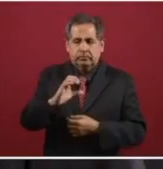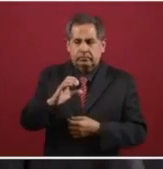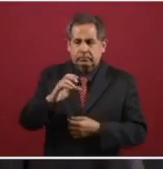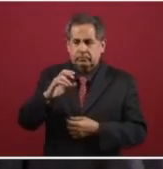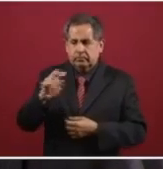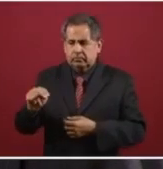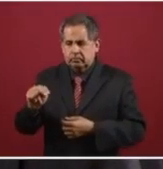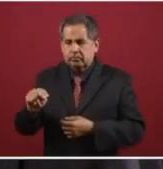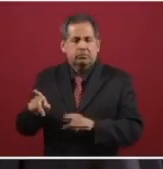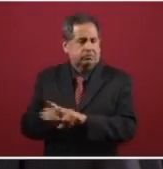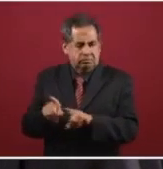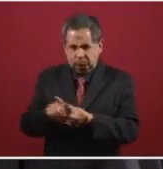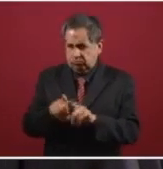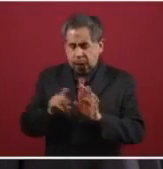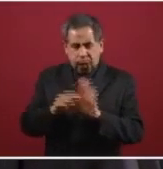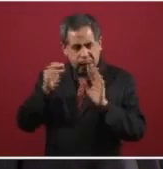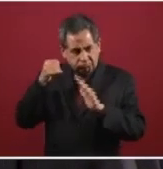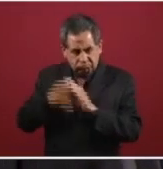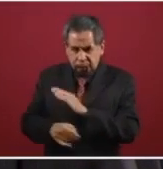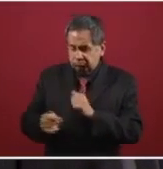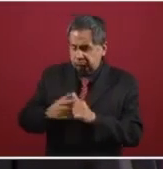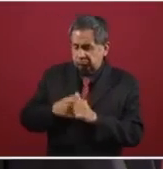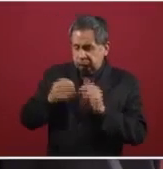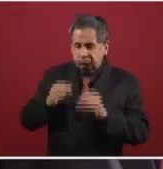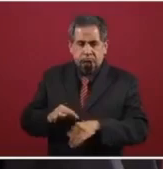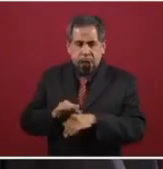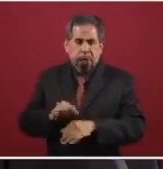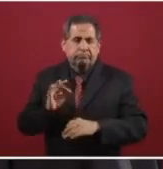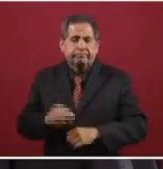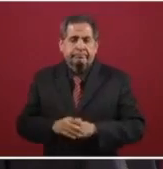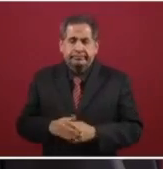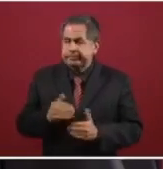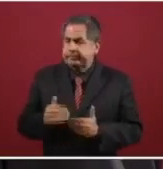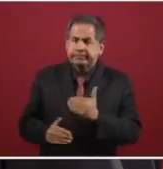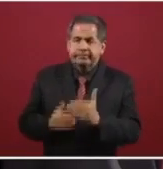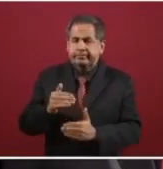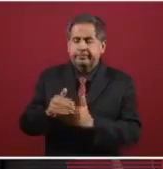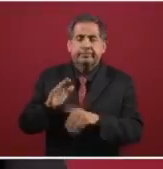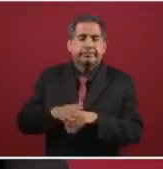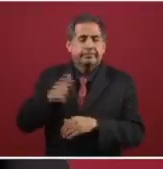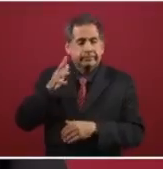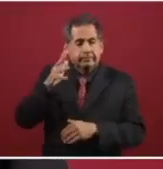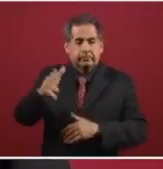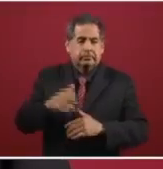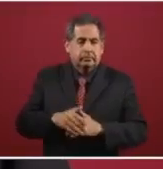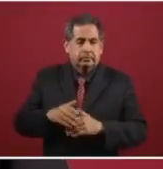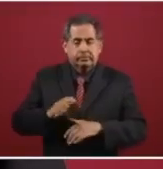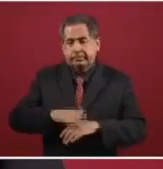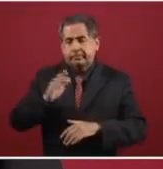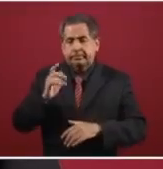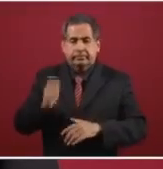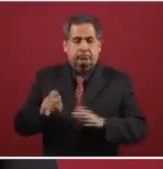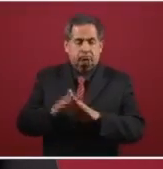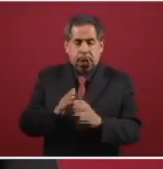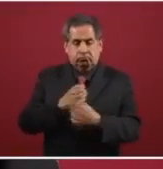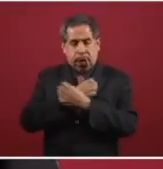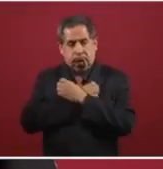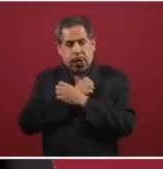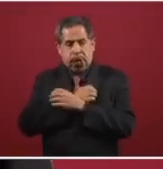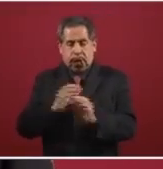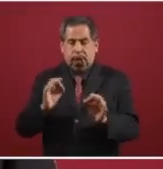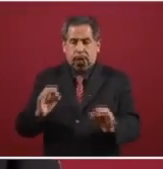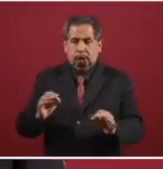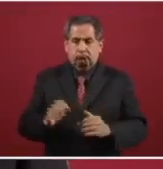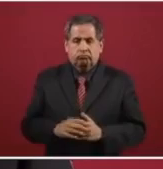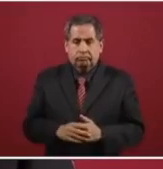El presidente Andrés Manuel López Obrador señaló que su gobierno reafirma su convicción de que los maestros de México son responsables y que